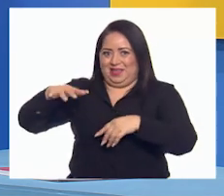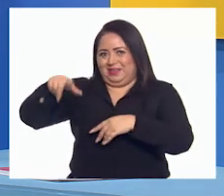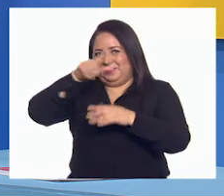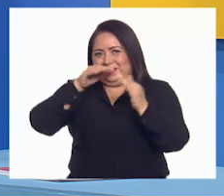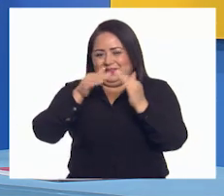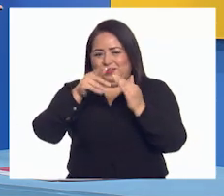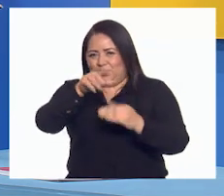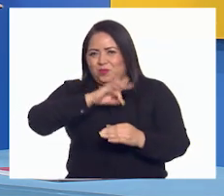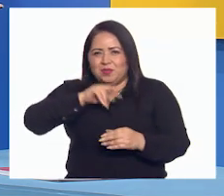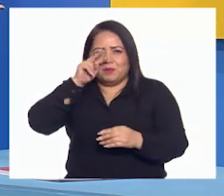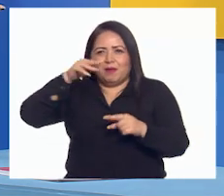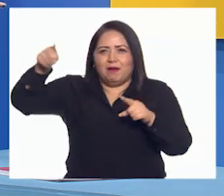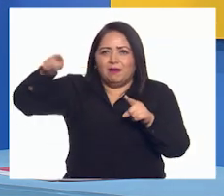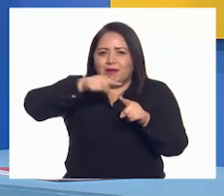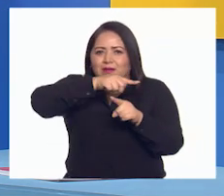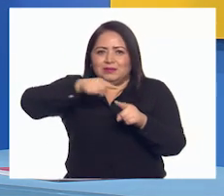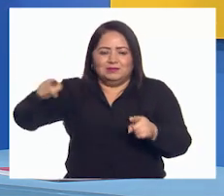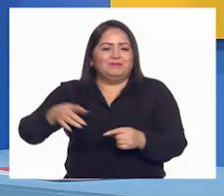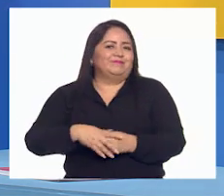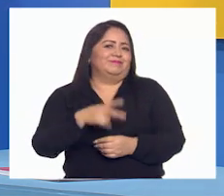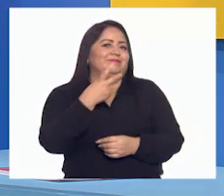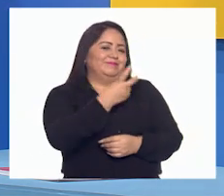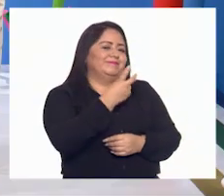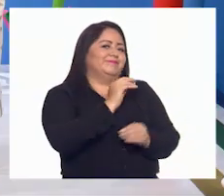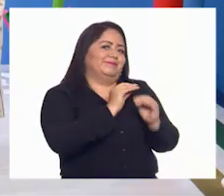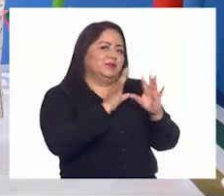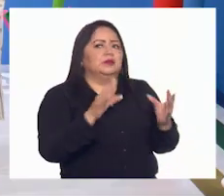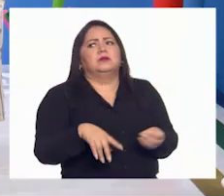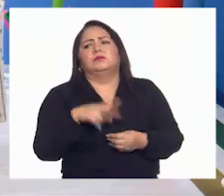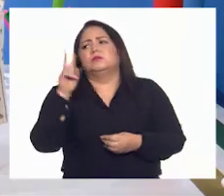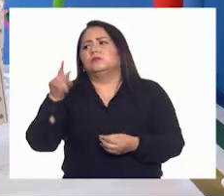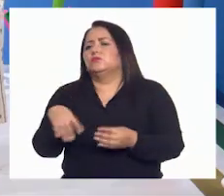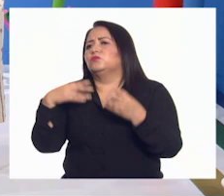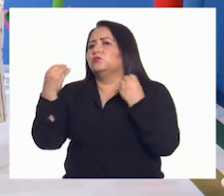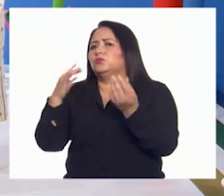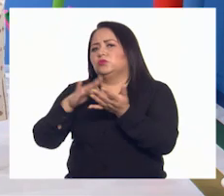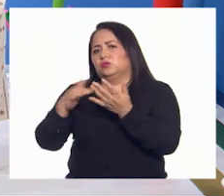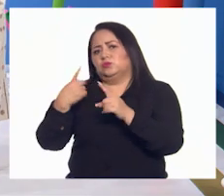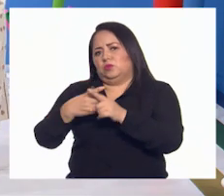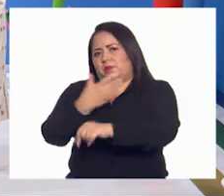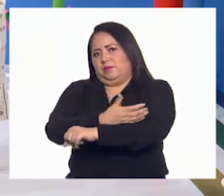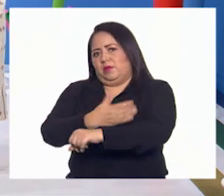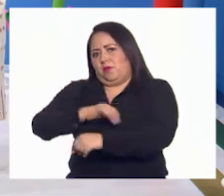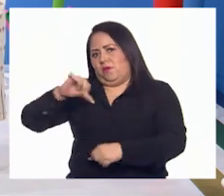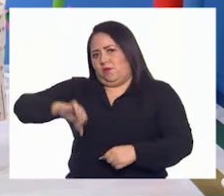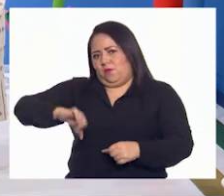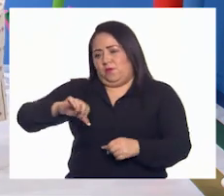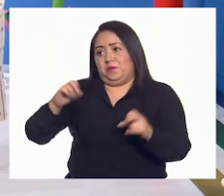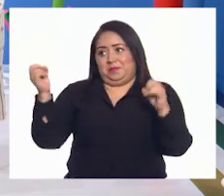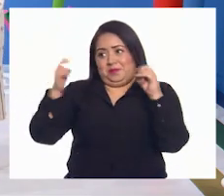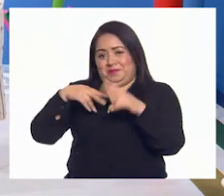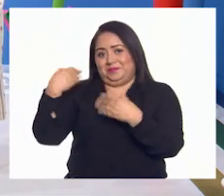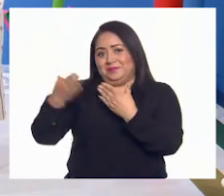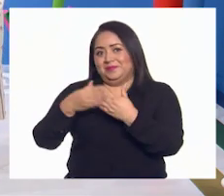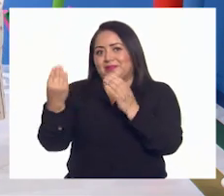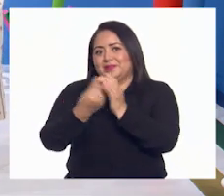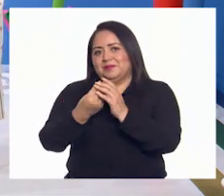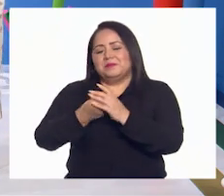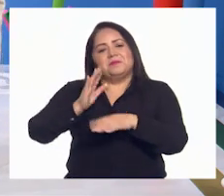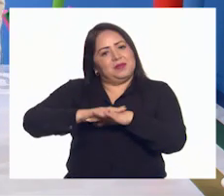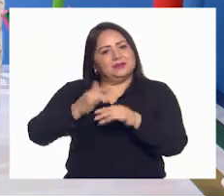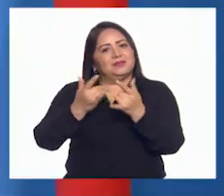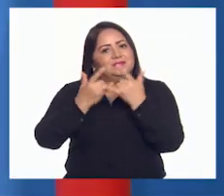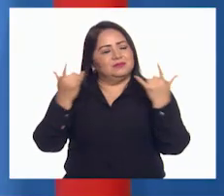casa, pudimos ver las rutas que recorrió. Claro. Así que, Vero, muchísimas gracias por acompañarnos el día de hoy. Nos vemos en la siguiente clase con más